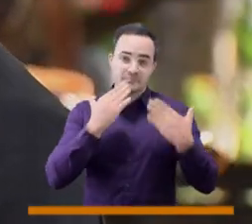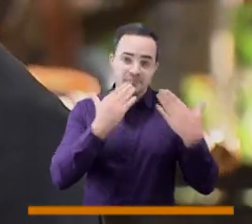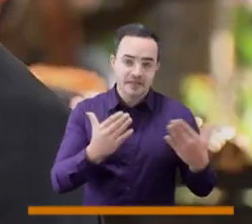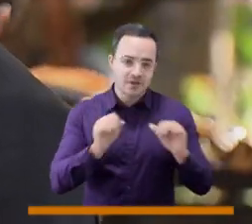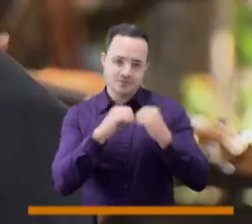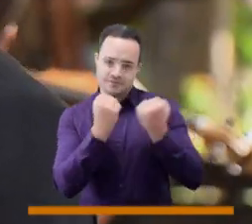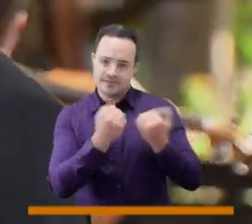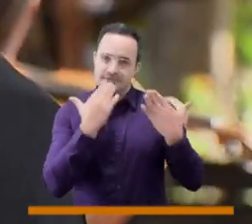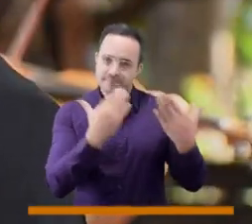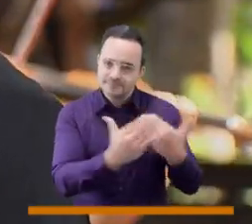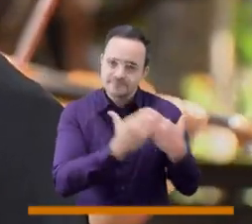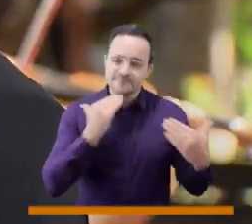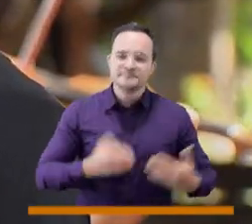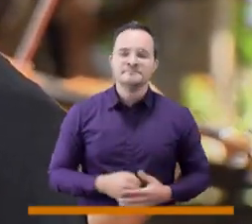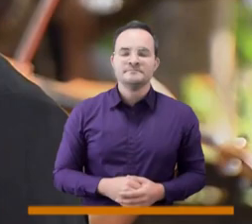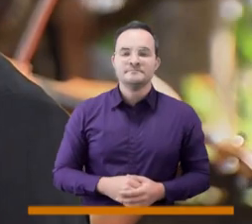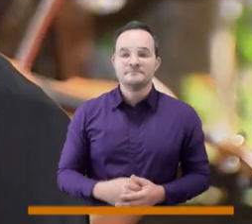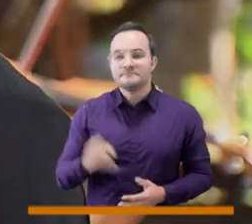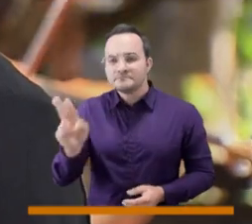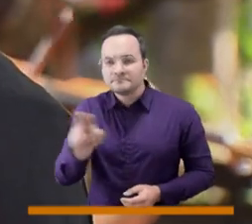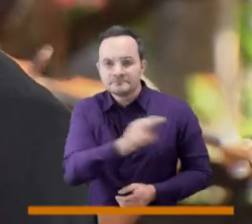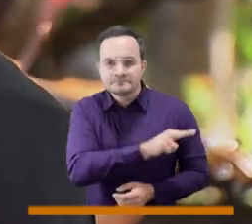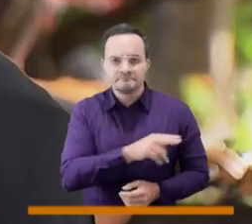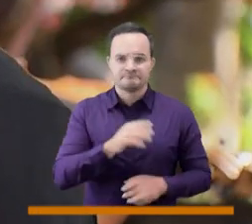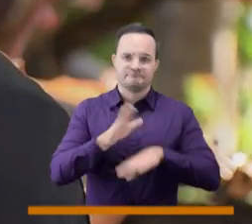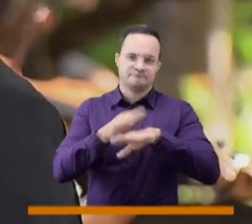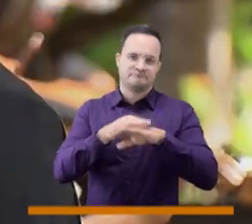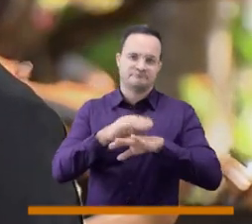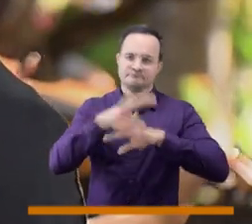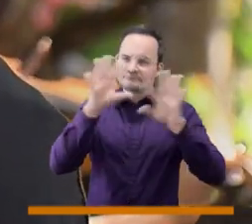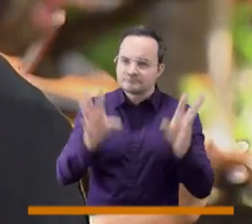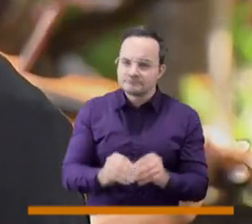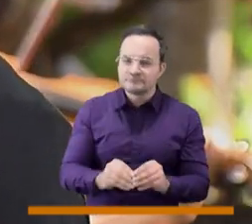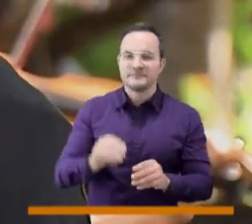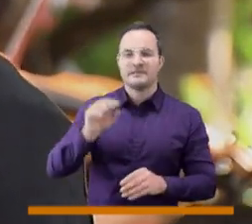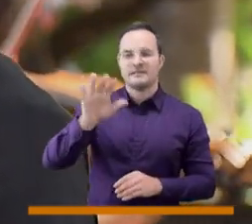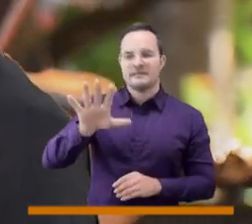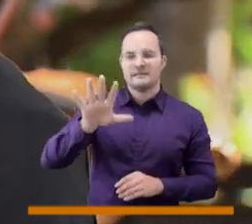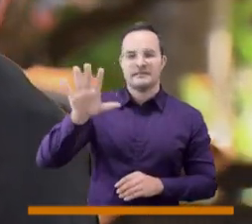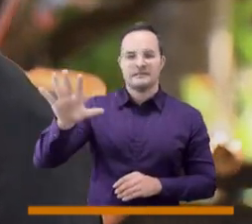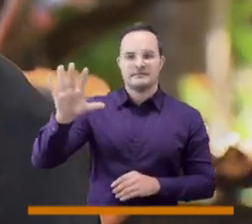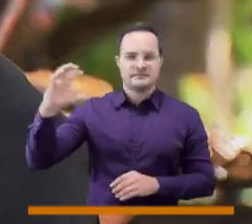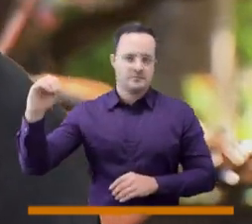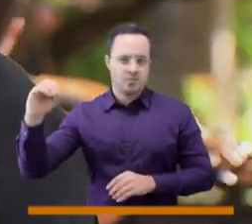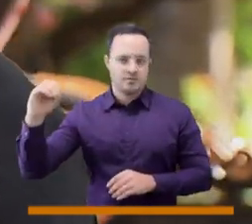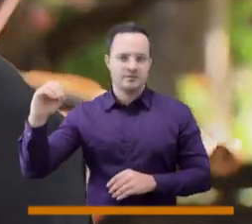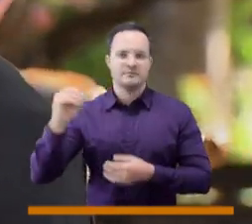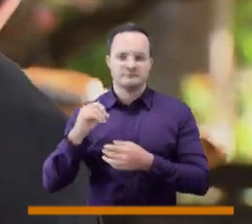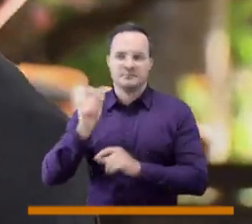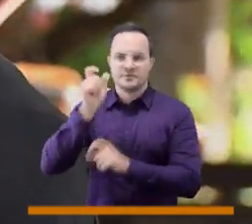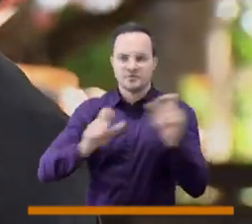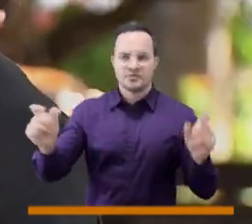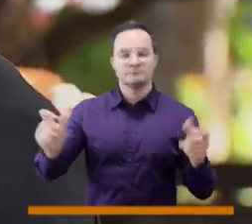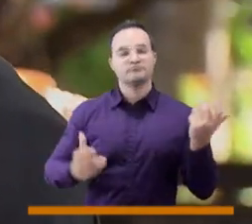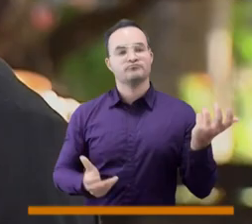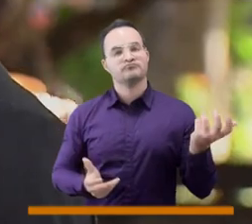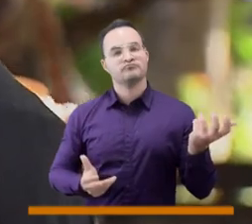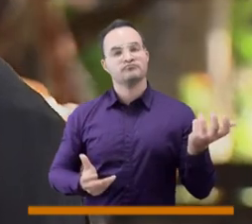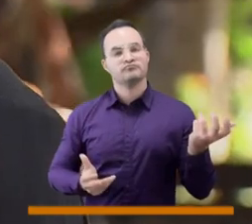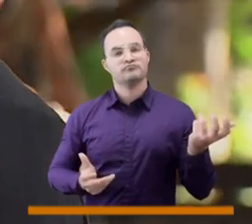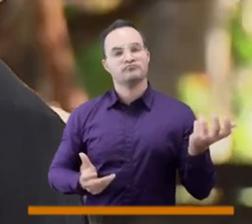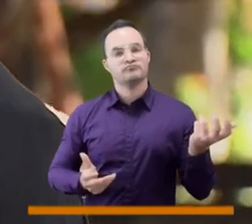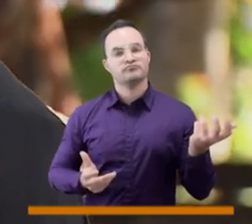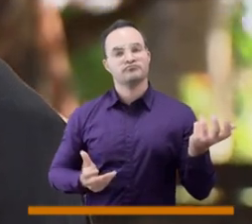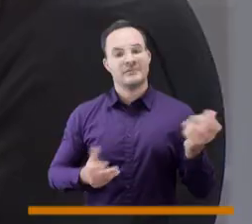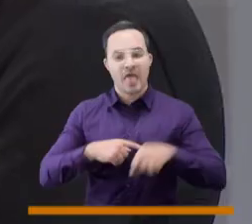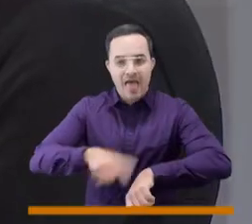invitación. Gracias, concejal. A todos, gracias por el espacio. En la ciudad hay más de 550 artistas que circulan por